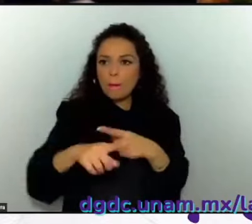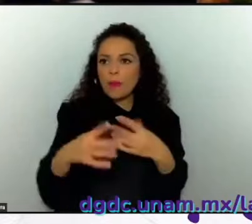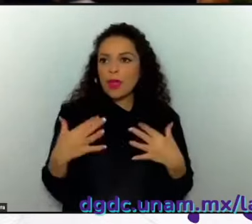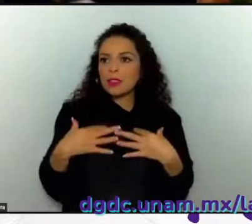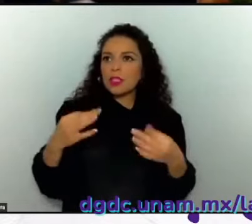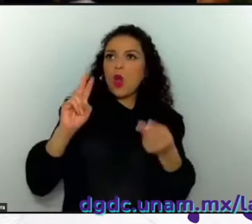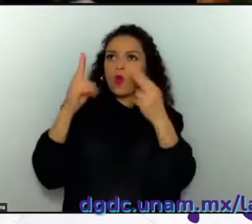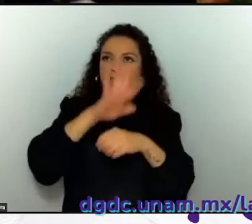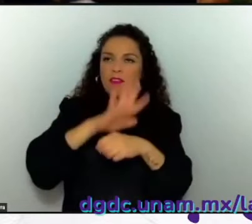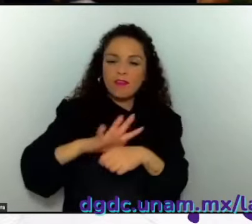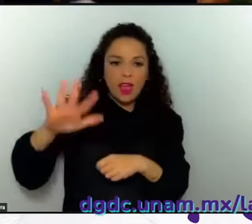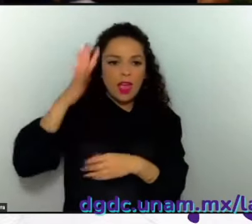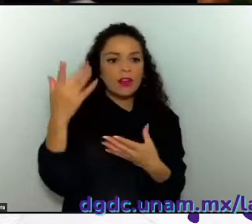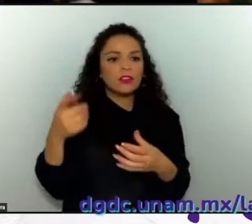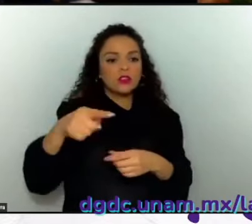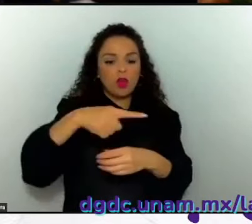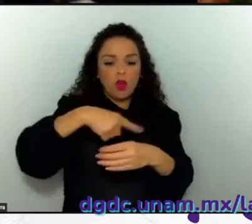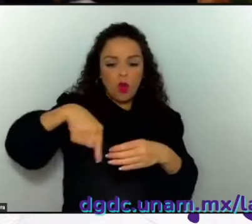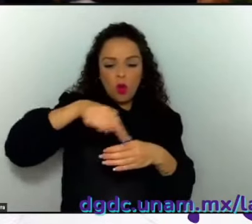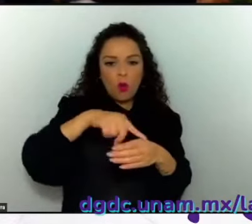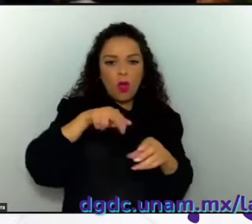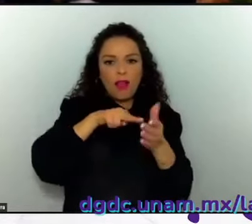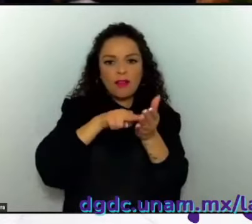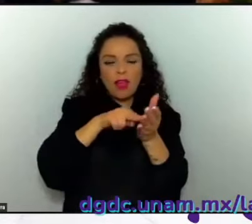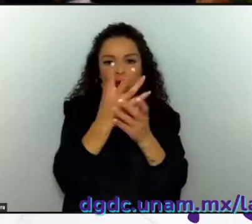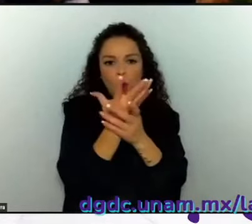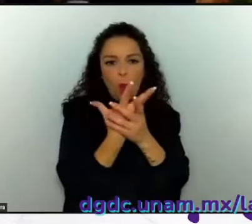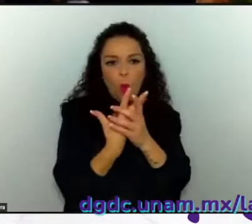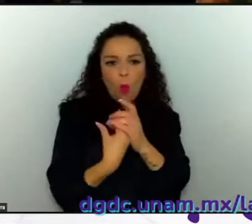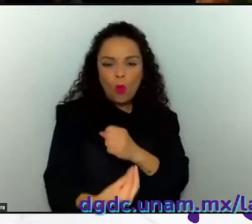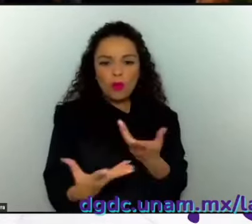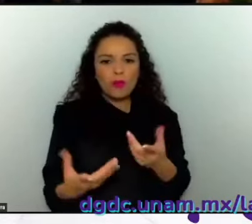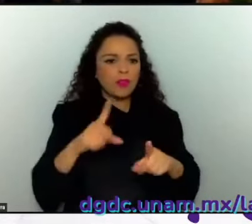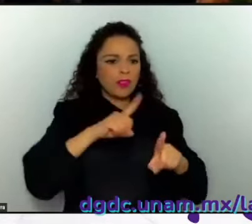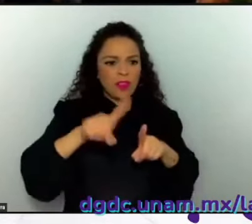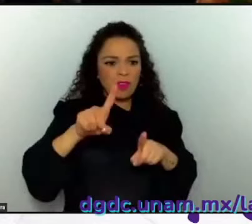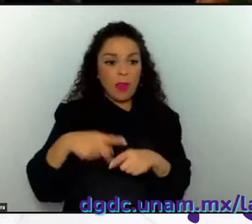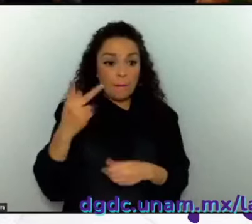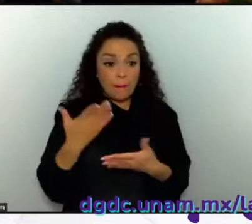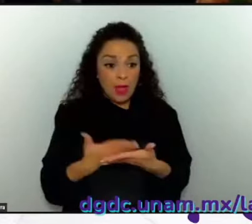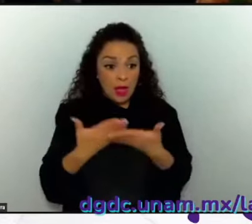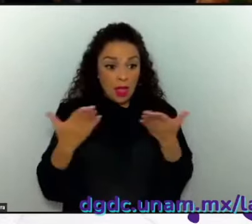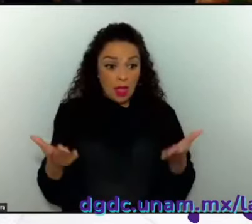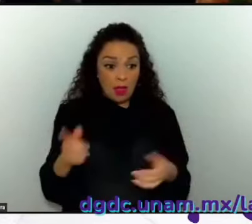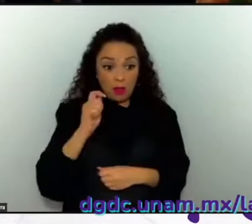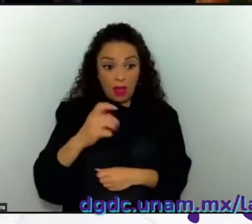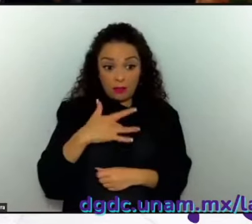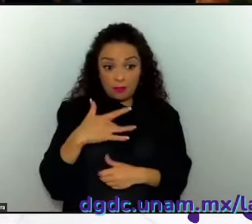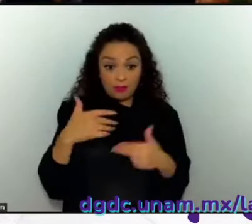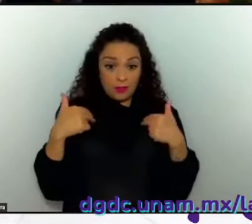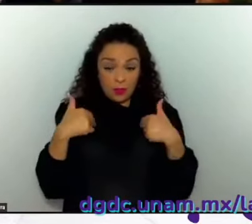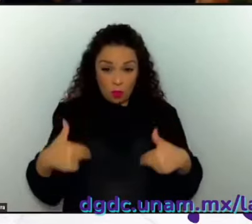las computadoras y nos ayudan todo el tiempo, pero hoy en día todavía la intuición de un ser humano es necesaria.